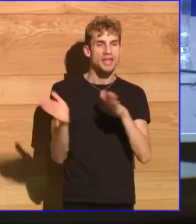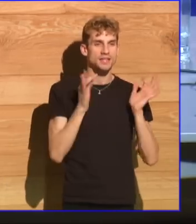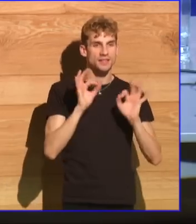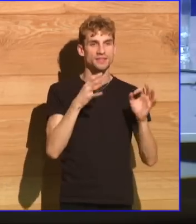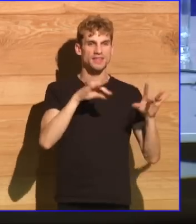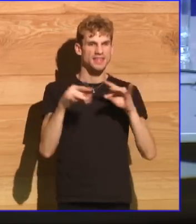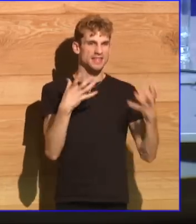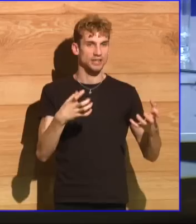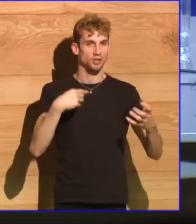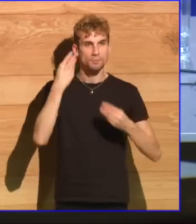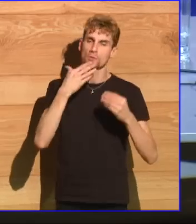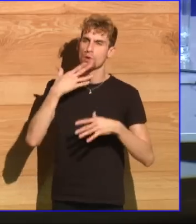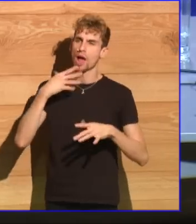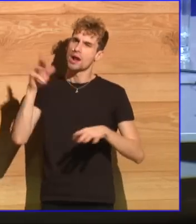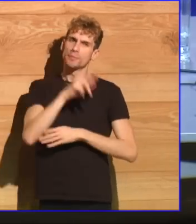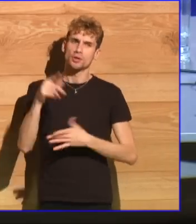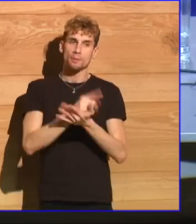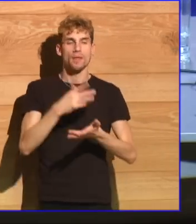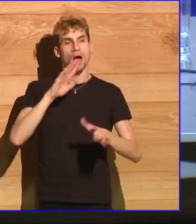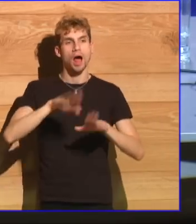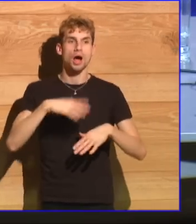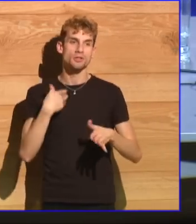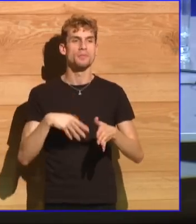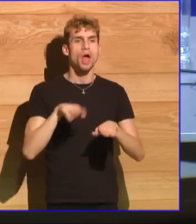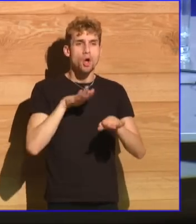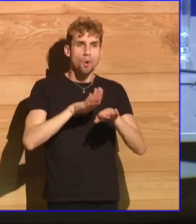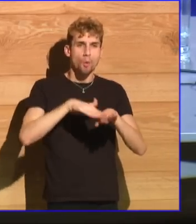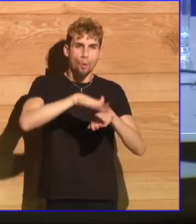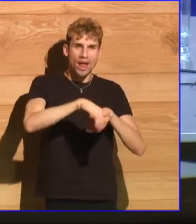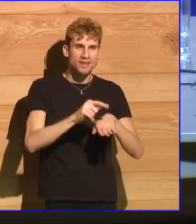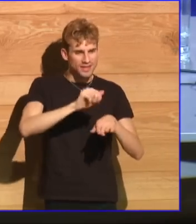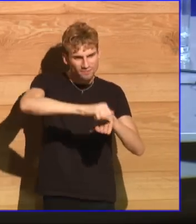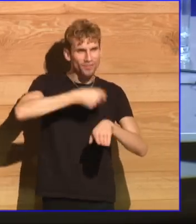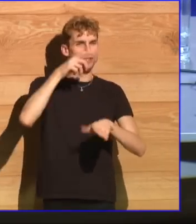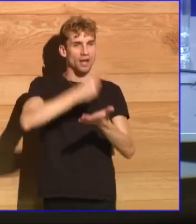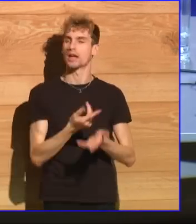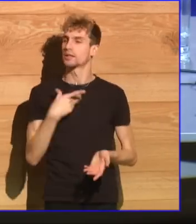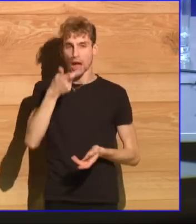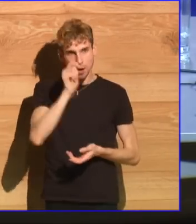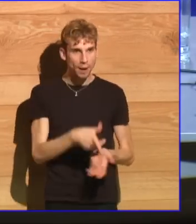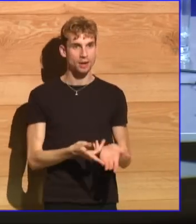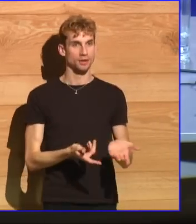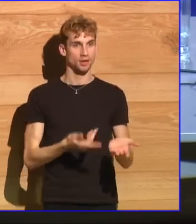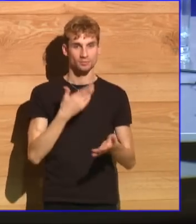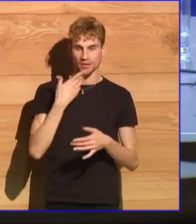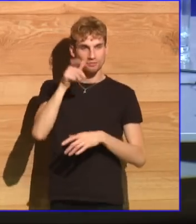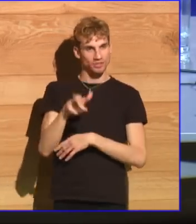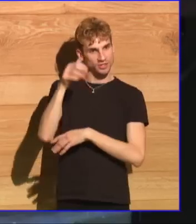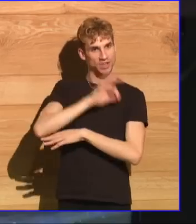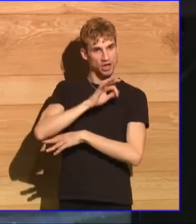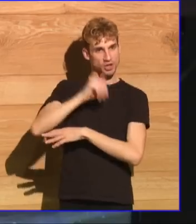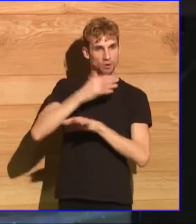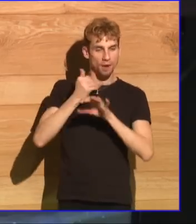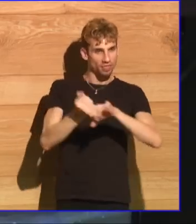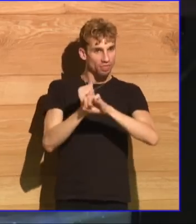vamos a repetir. Con las quitar huellas, todas ¿no? las huellas otra vez. Venga, jefe, que valga ya, que no ha valido. Que no, Ese que ha señor dicho- barriendo, ¿no? Claro, pues esos son